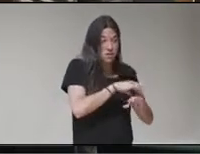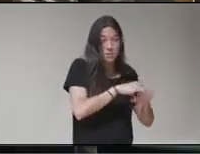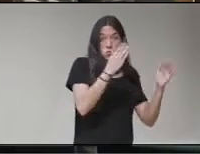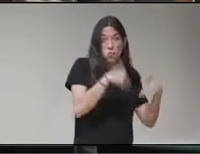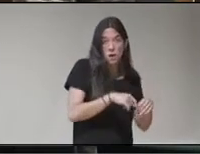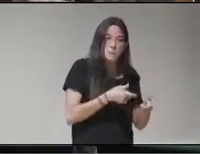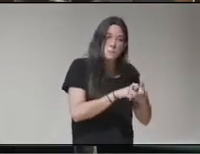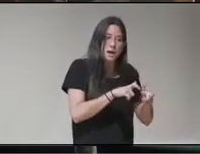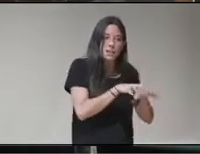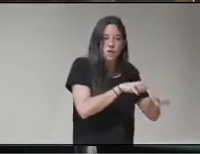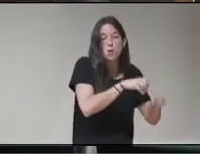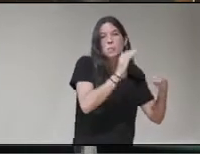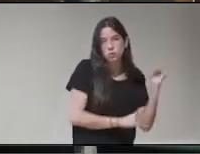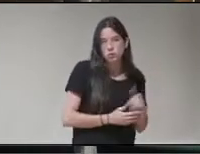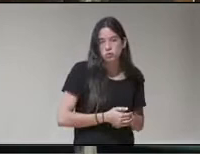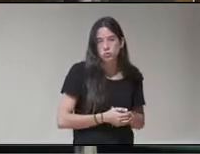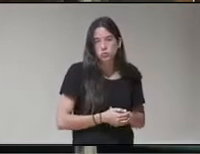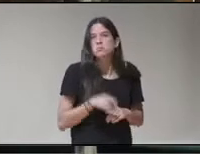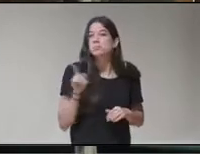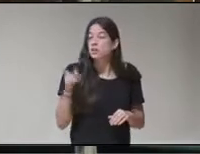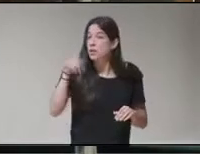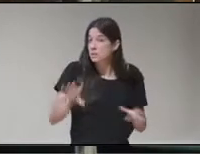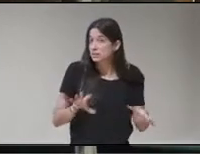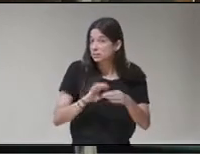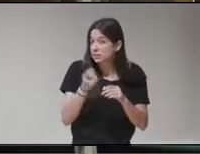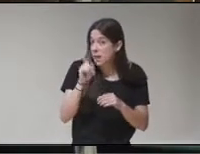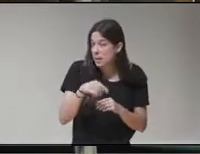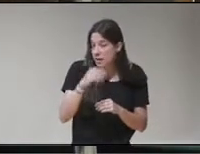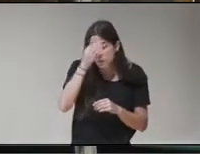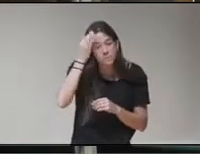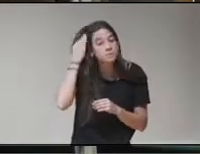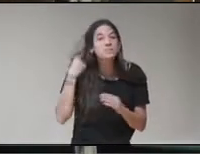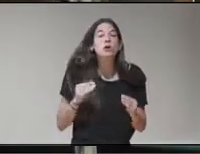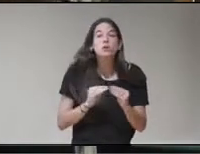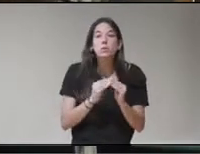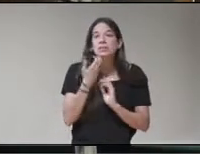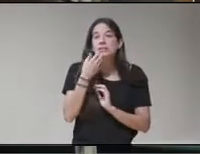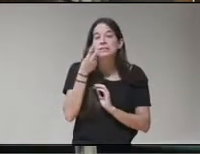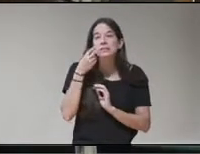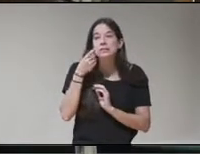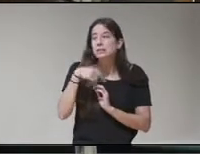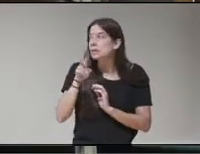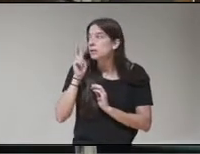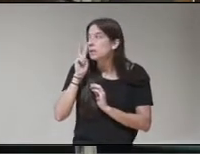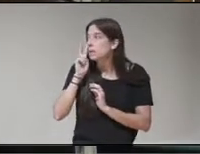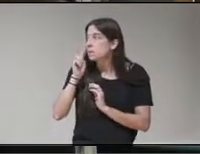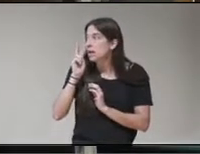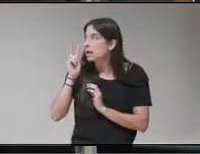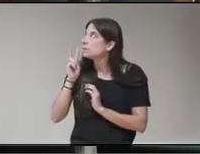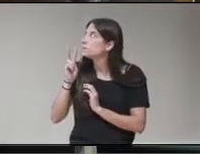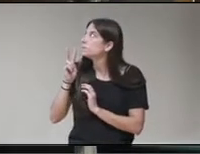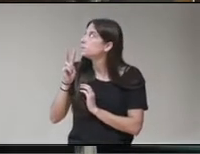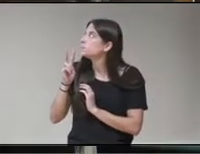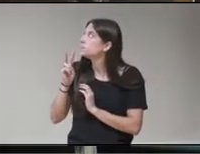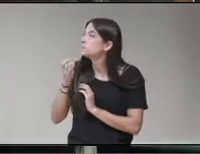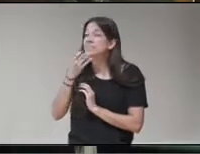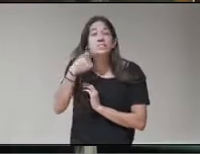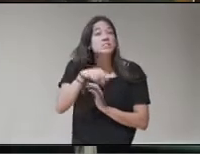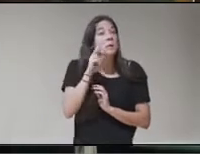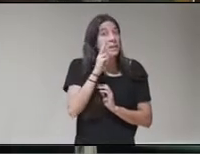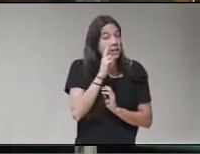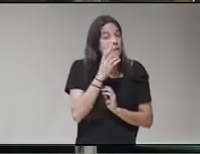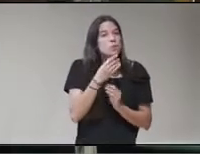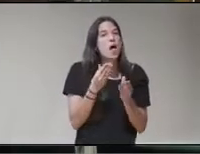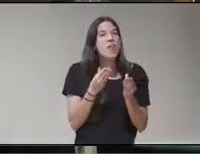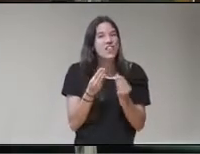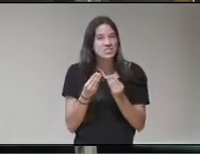enfermas. Y eso se correspondía además con que cuando miraban bacterial density, cuando miraban la